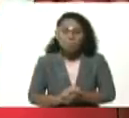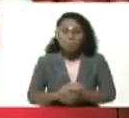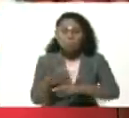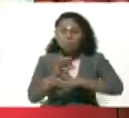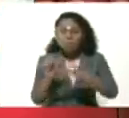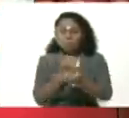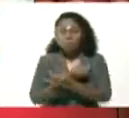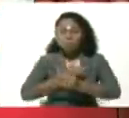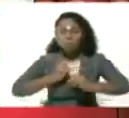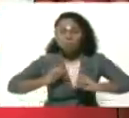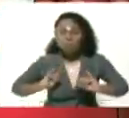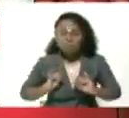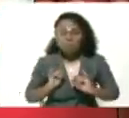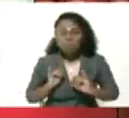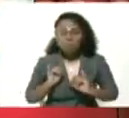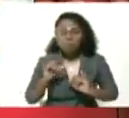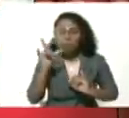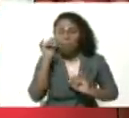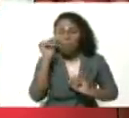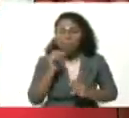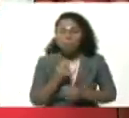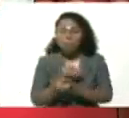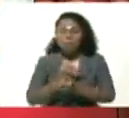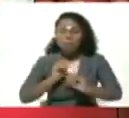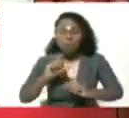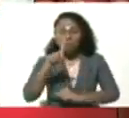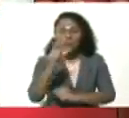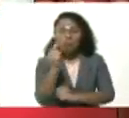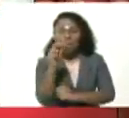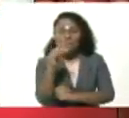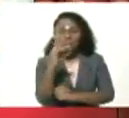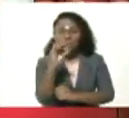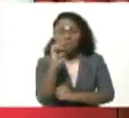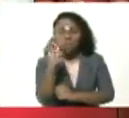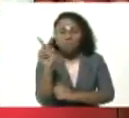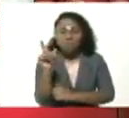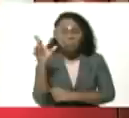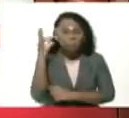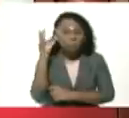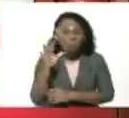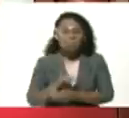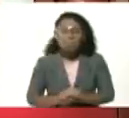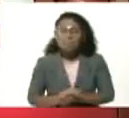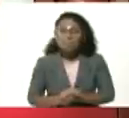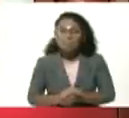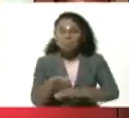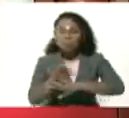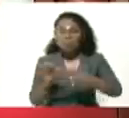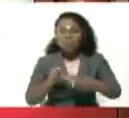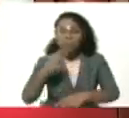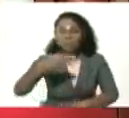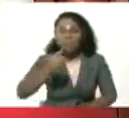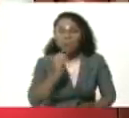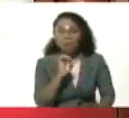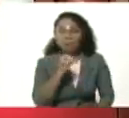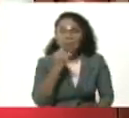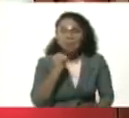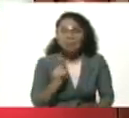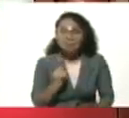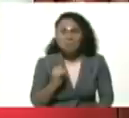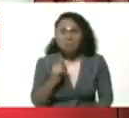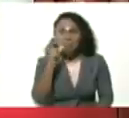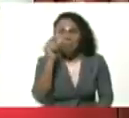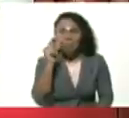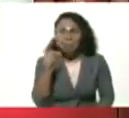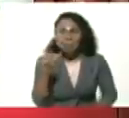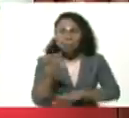Independencia, Rainer Pulido. Municipio Lander, Dayana Báez. Municipio Páez, Jesús Monterola. Municipio